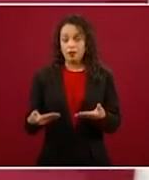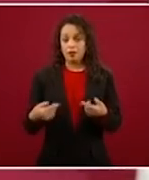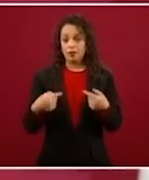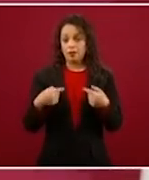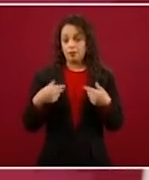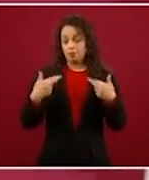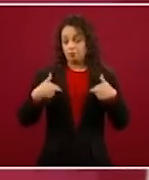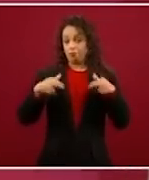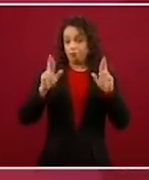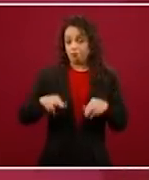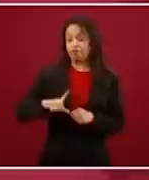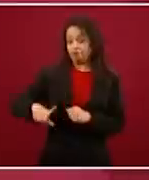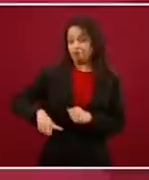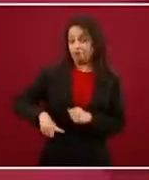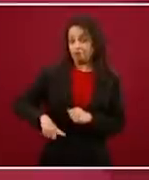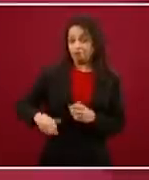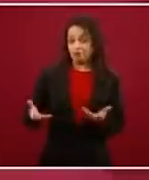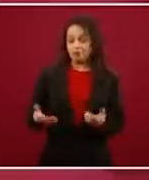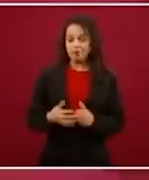representa? Y dígalo